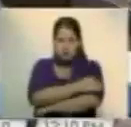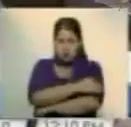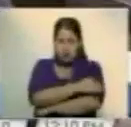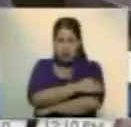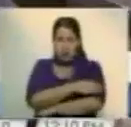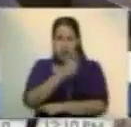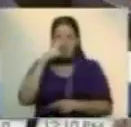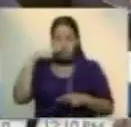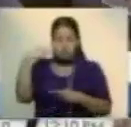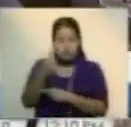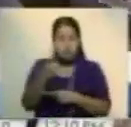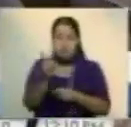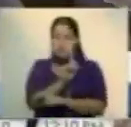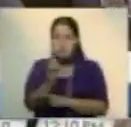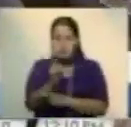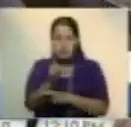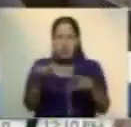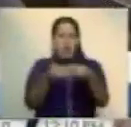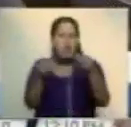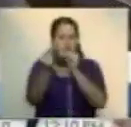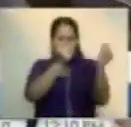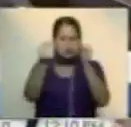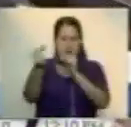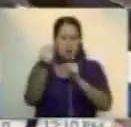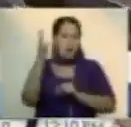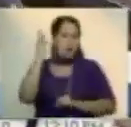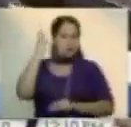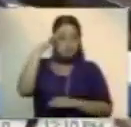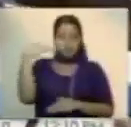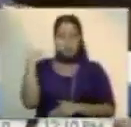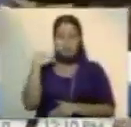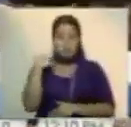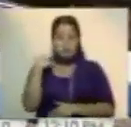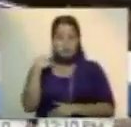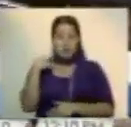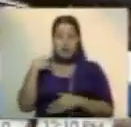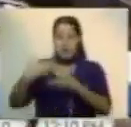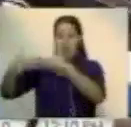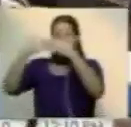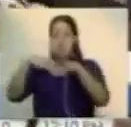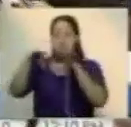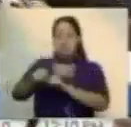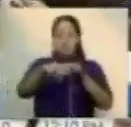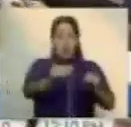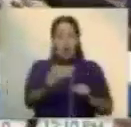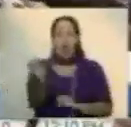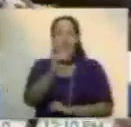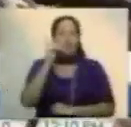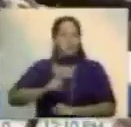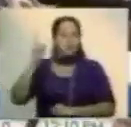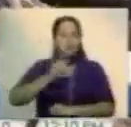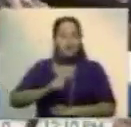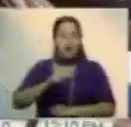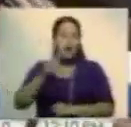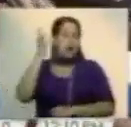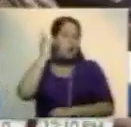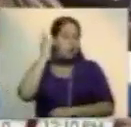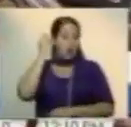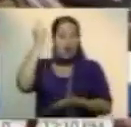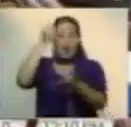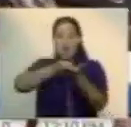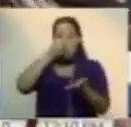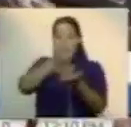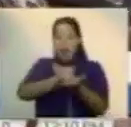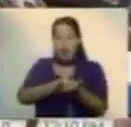conciliar con el fascismo? ¿Vamos a conciliar con María Corina Machado, que es la candidata del imperio? ¿O es que es mentira que a María Corina Machado la